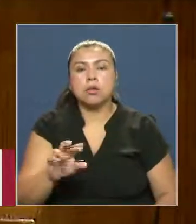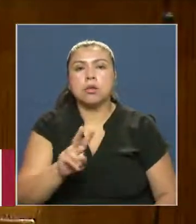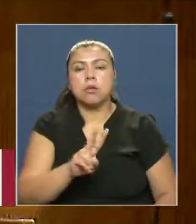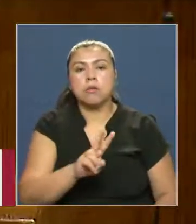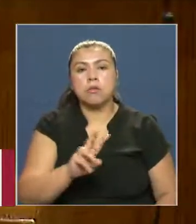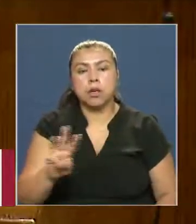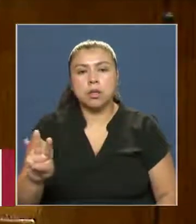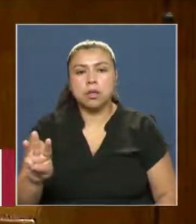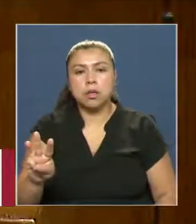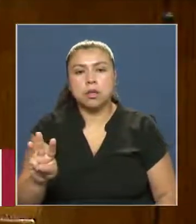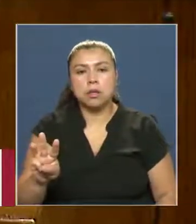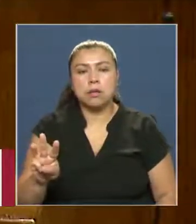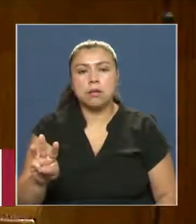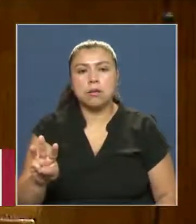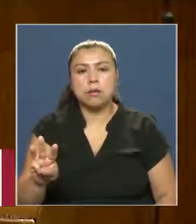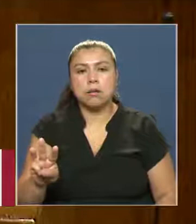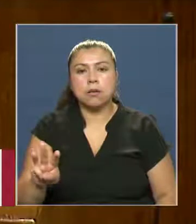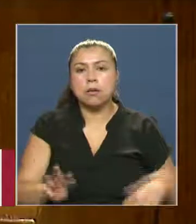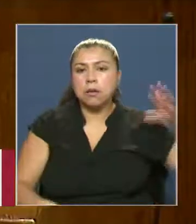2833